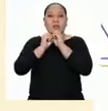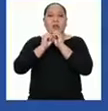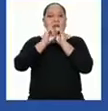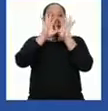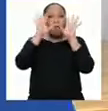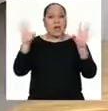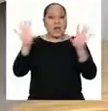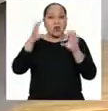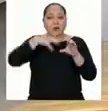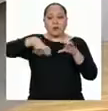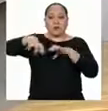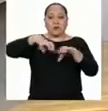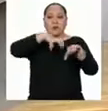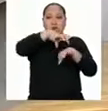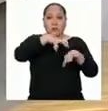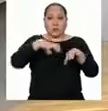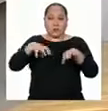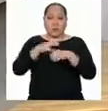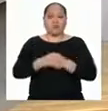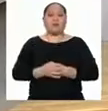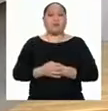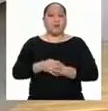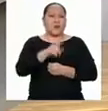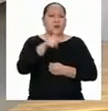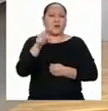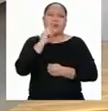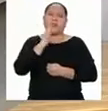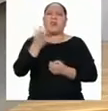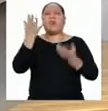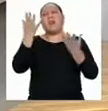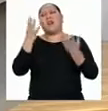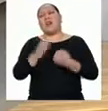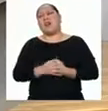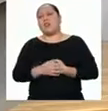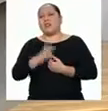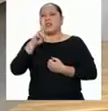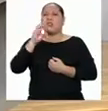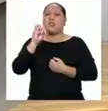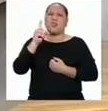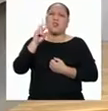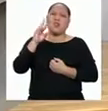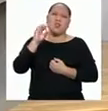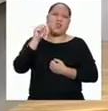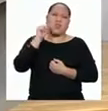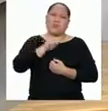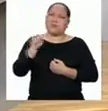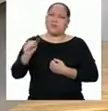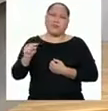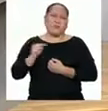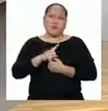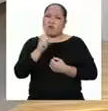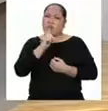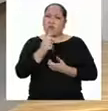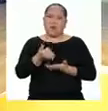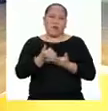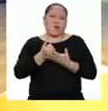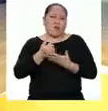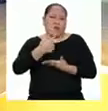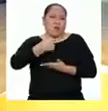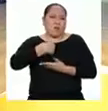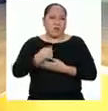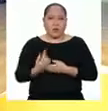descentralizado. Ustedes dirán, ay Rodrigo, pero eso no tiene nada que ver